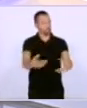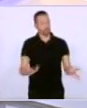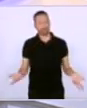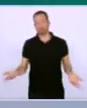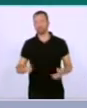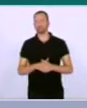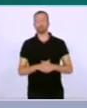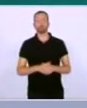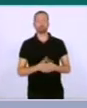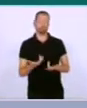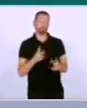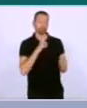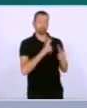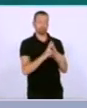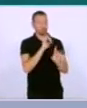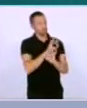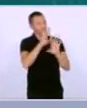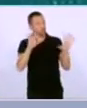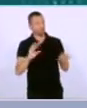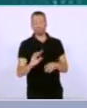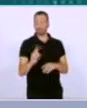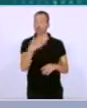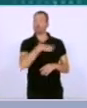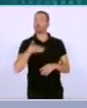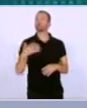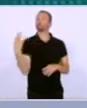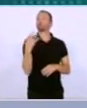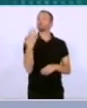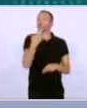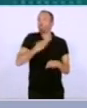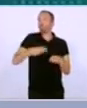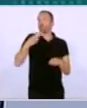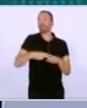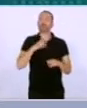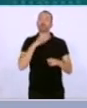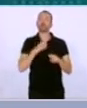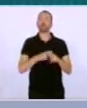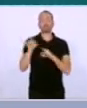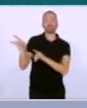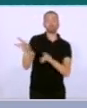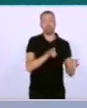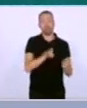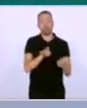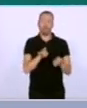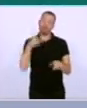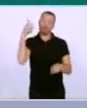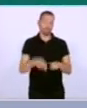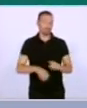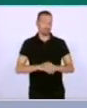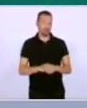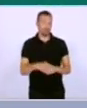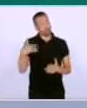evidentemente en primer lugar acabar con las políticas de efecto llamada Todos hemos visto como muchos de los que